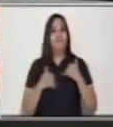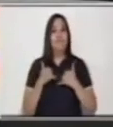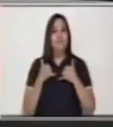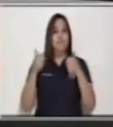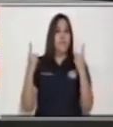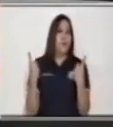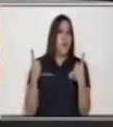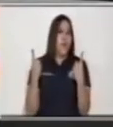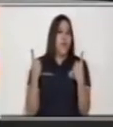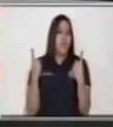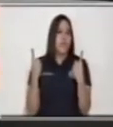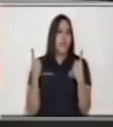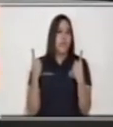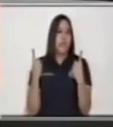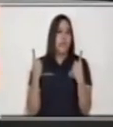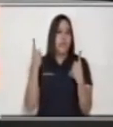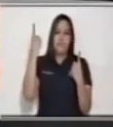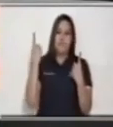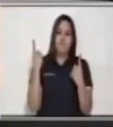junta